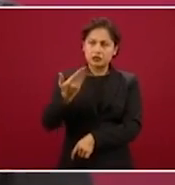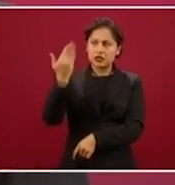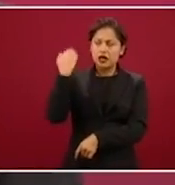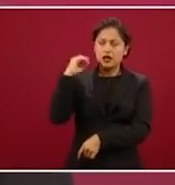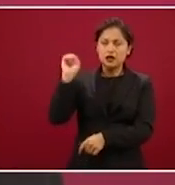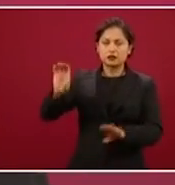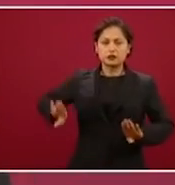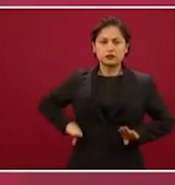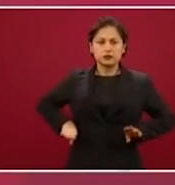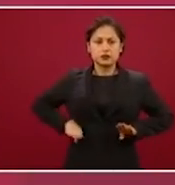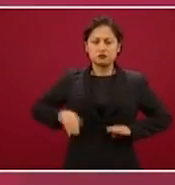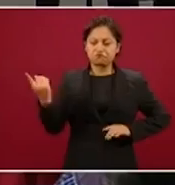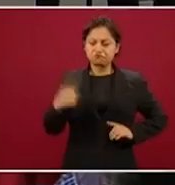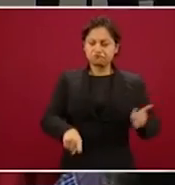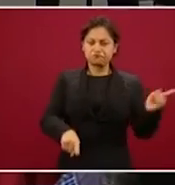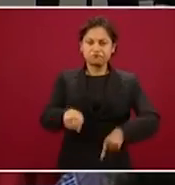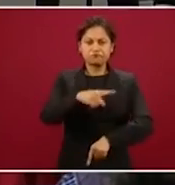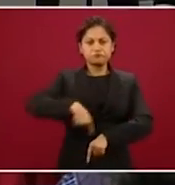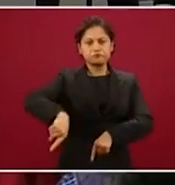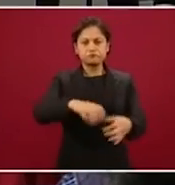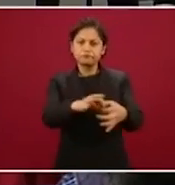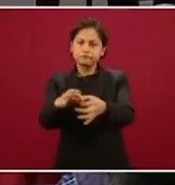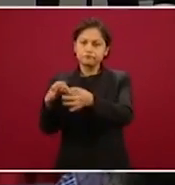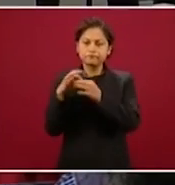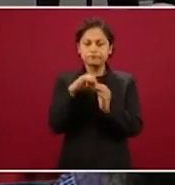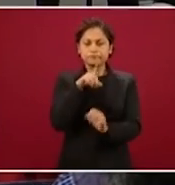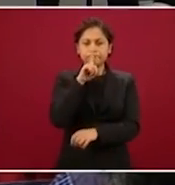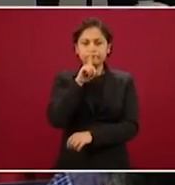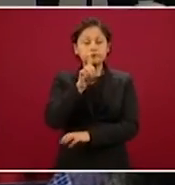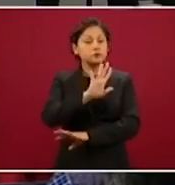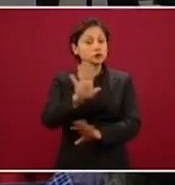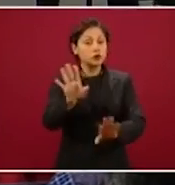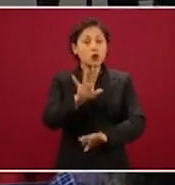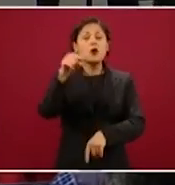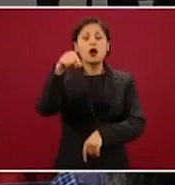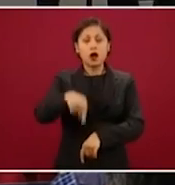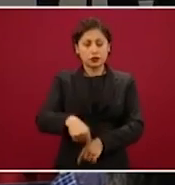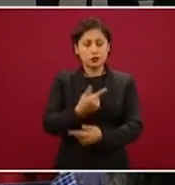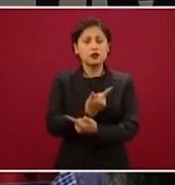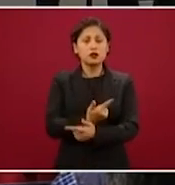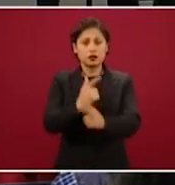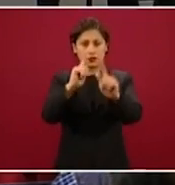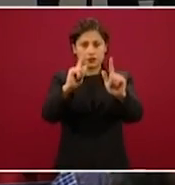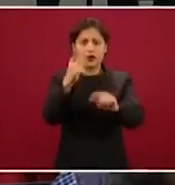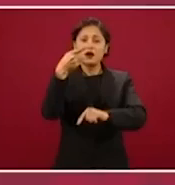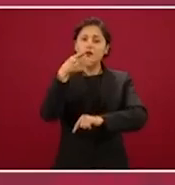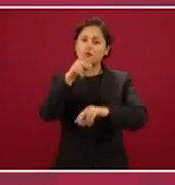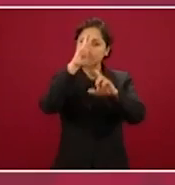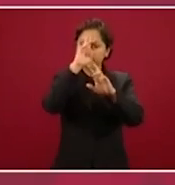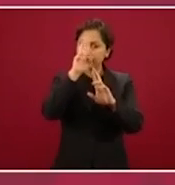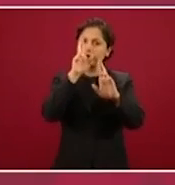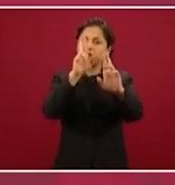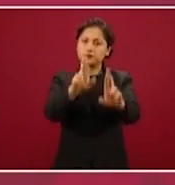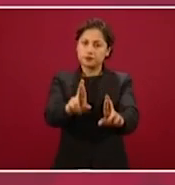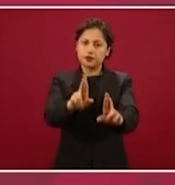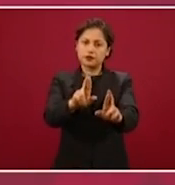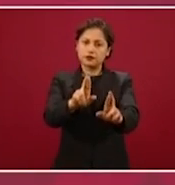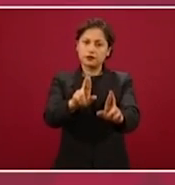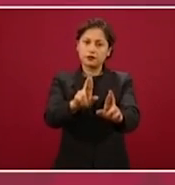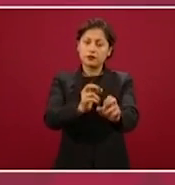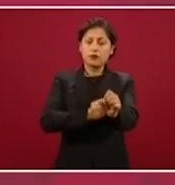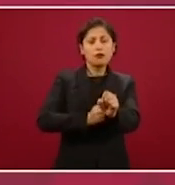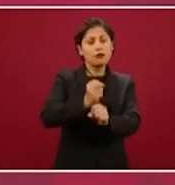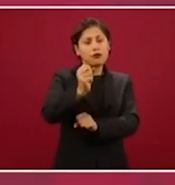diversidad. Bueno, todo eso, o sea, solo con respeto y sin violencia.